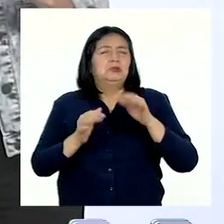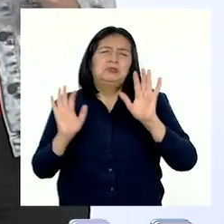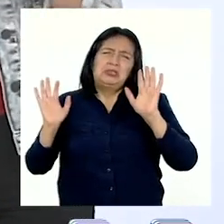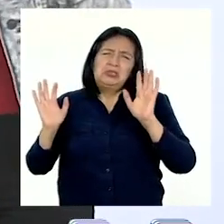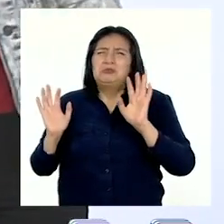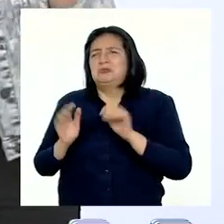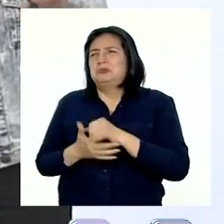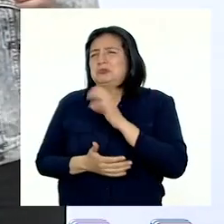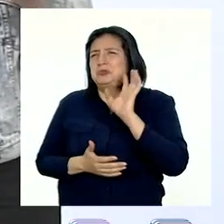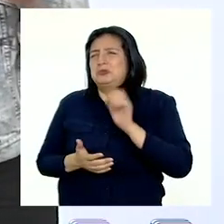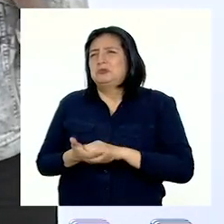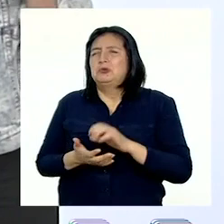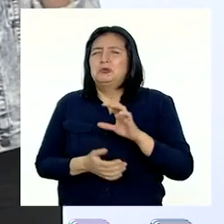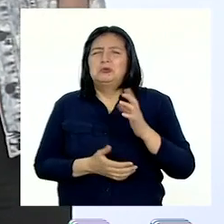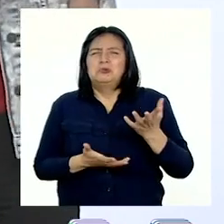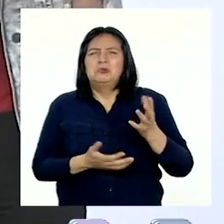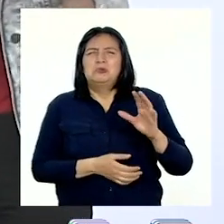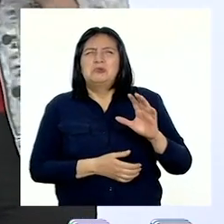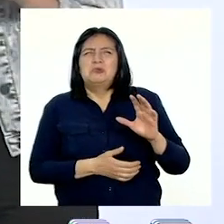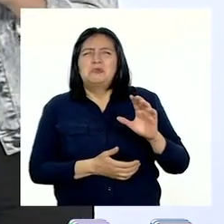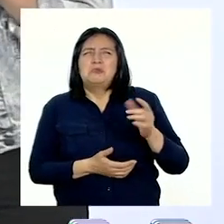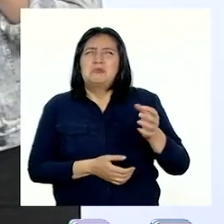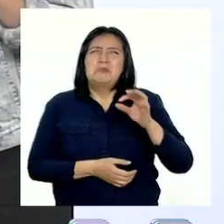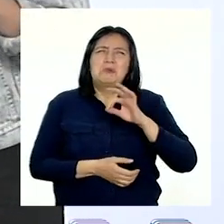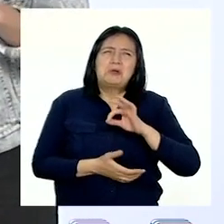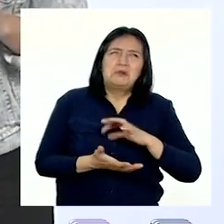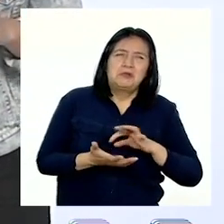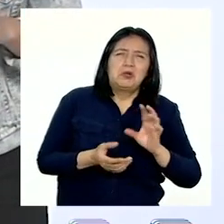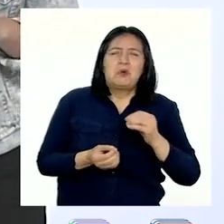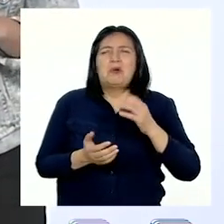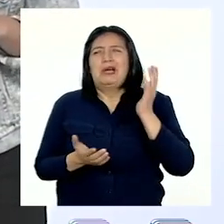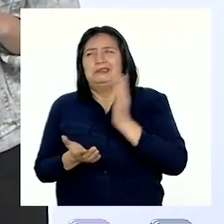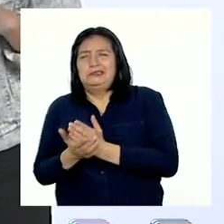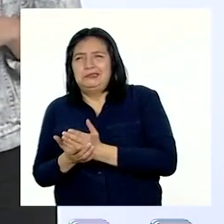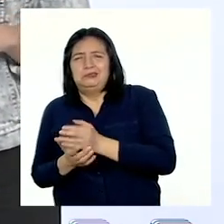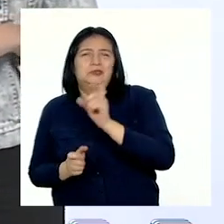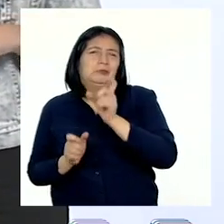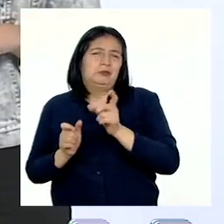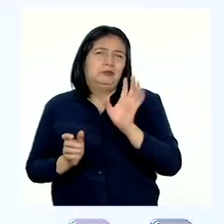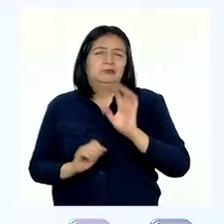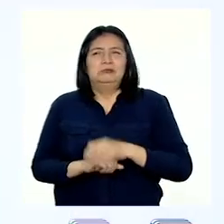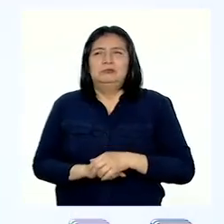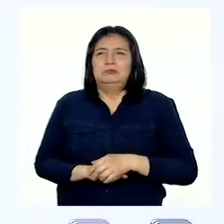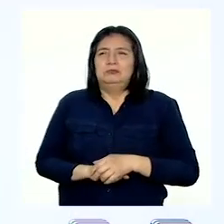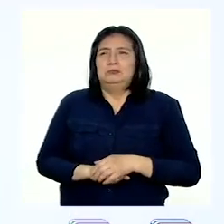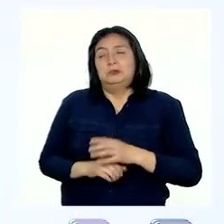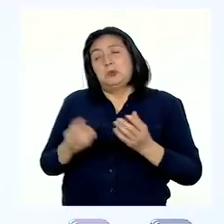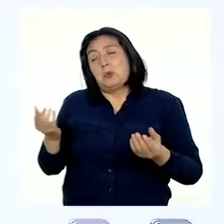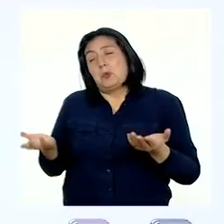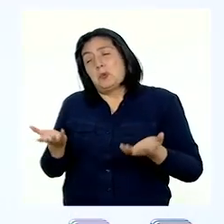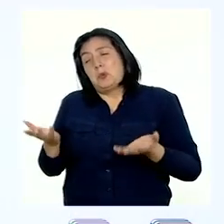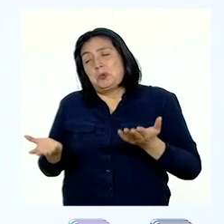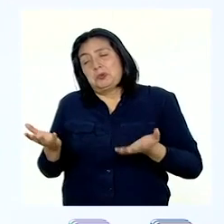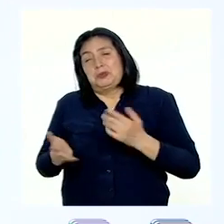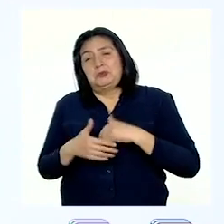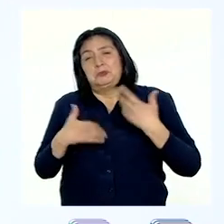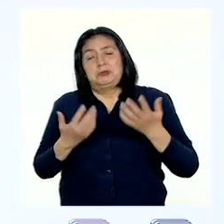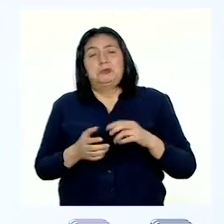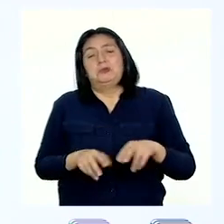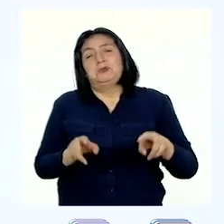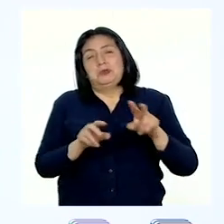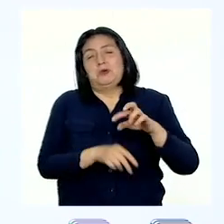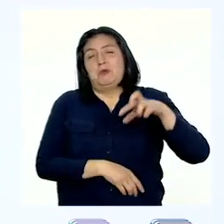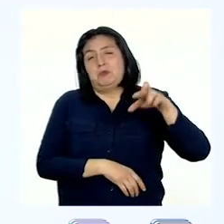así como un comodín, en beneficio o castigo de un participante. O también podría tener un